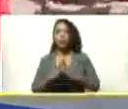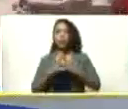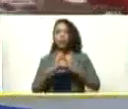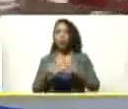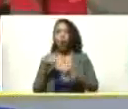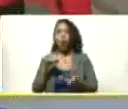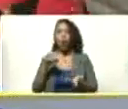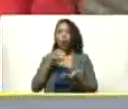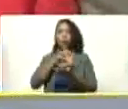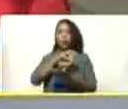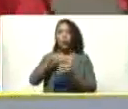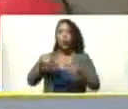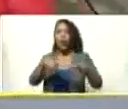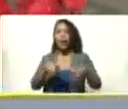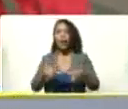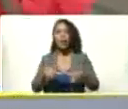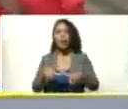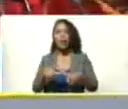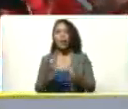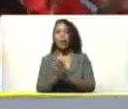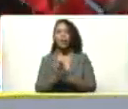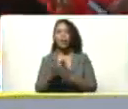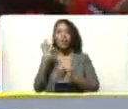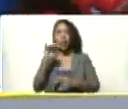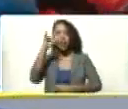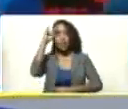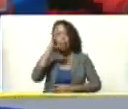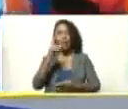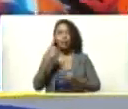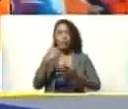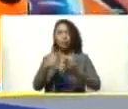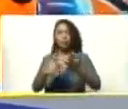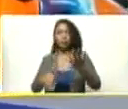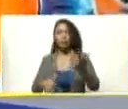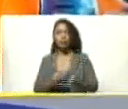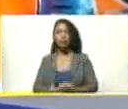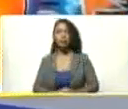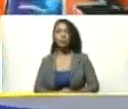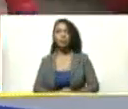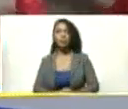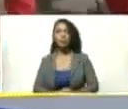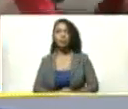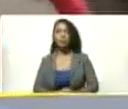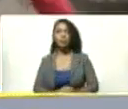San Francisco de Yares, San Rafael de Orituco, Naiguatá.